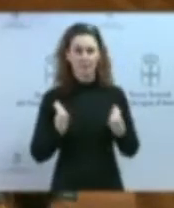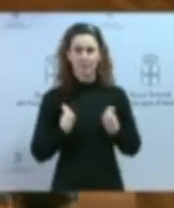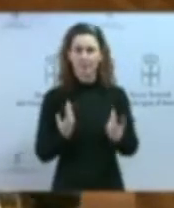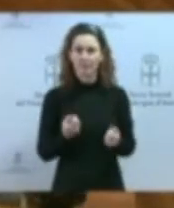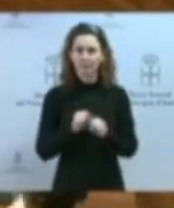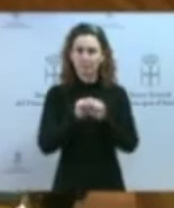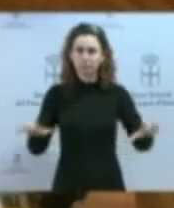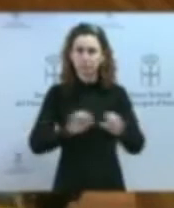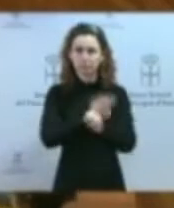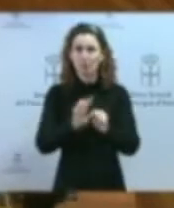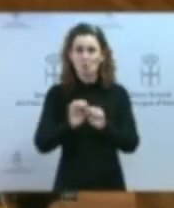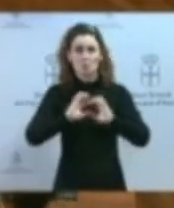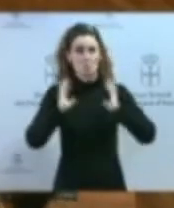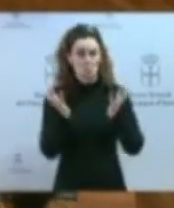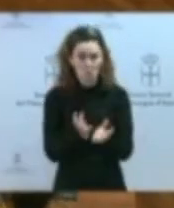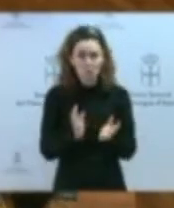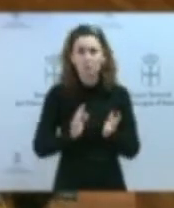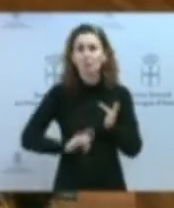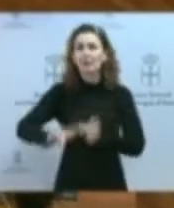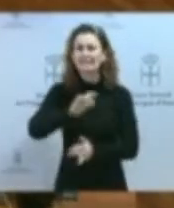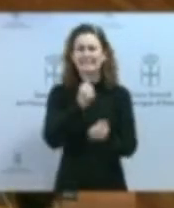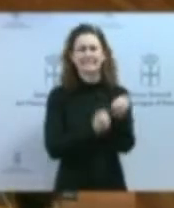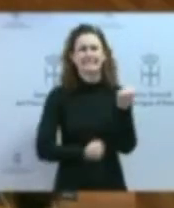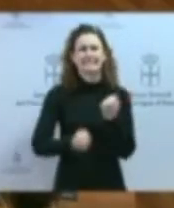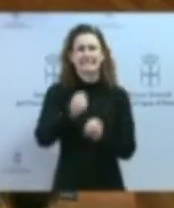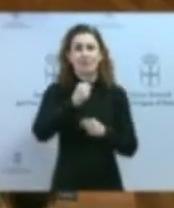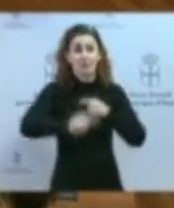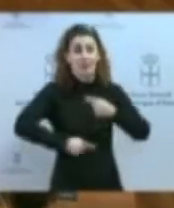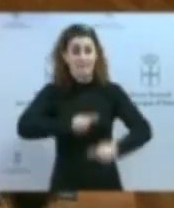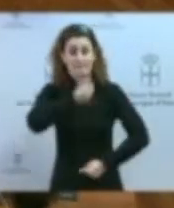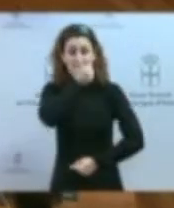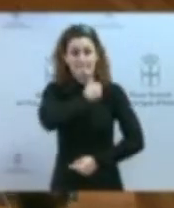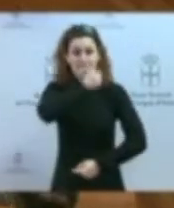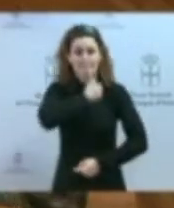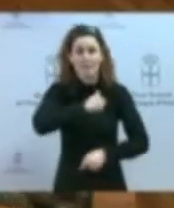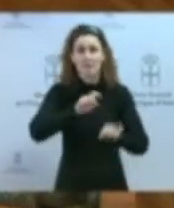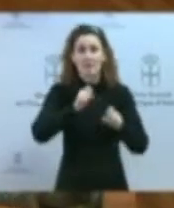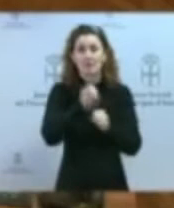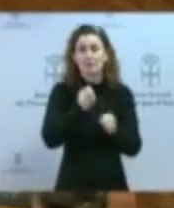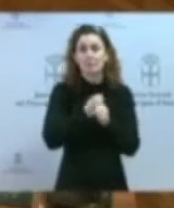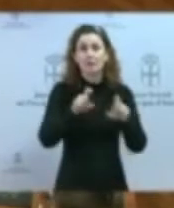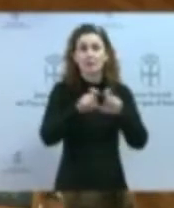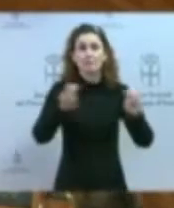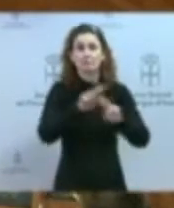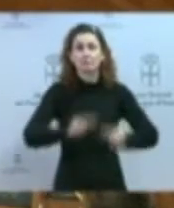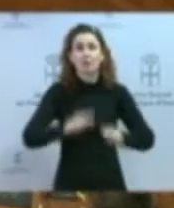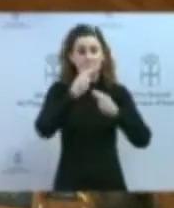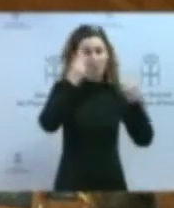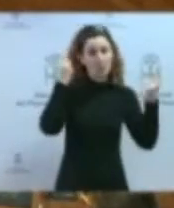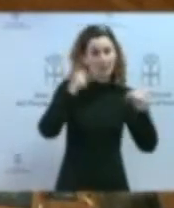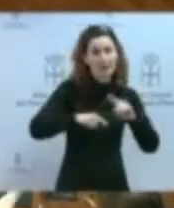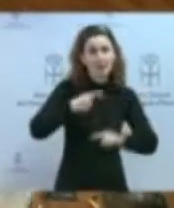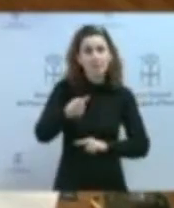aparejada aguanta una familia que trabaja para una multinacional de una empresa que fue pública y que cada invierno puede abandonar Asturias?